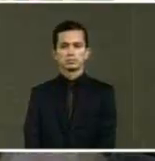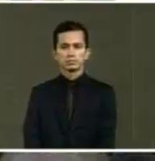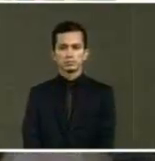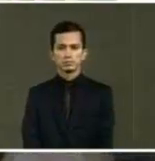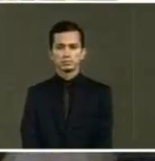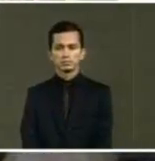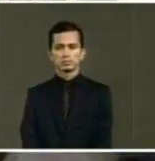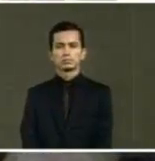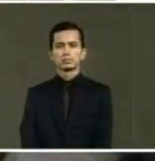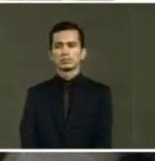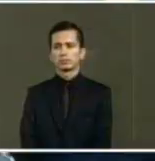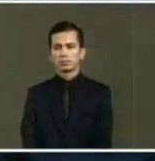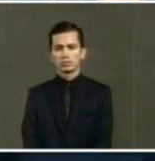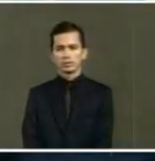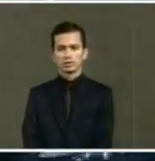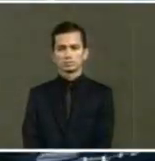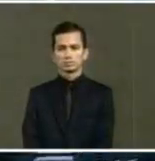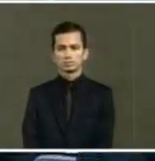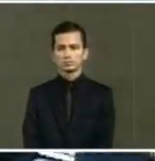Por el contrario,